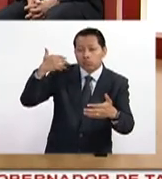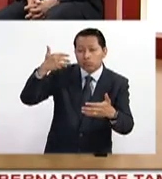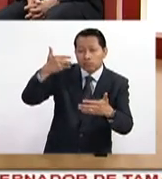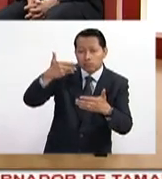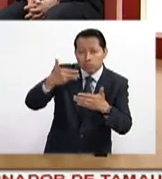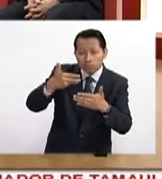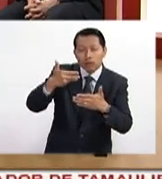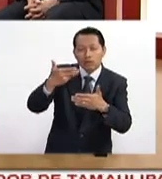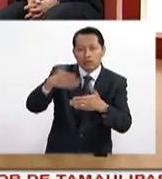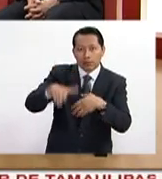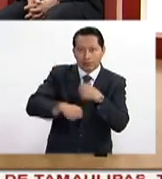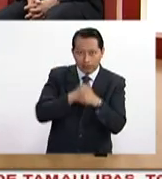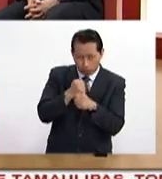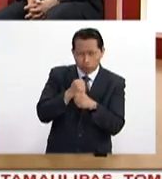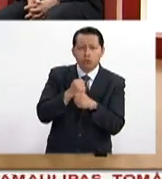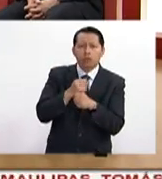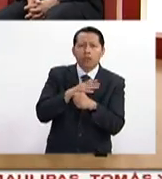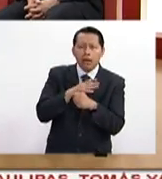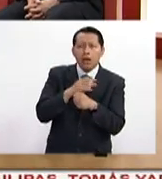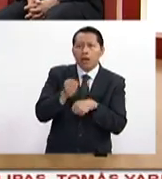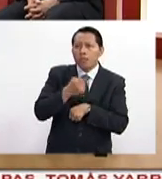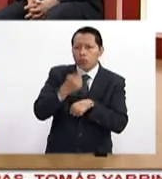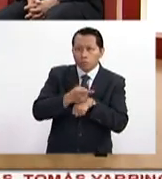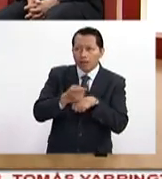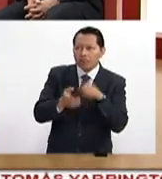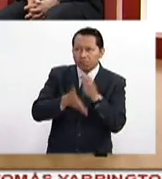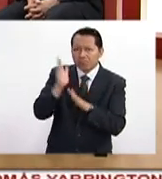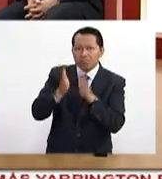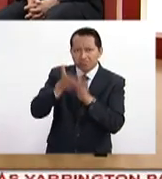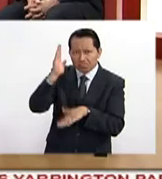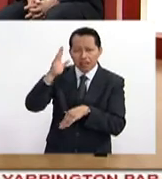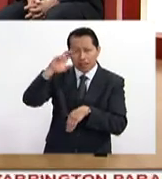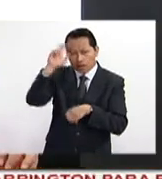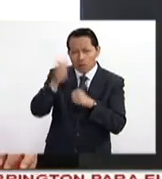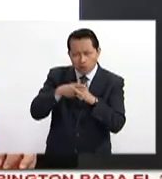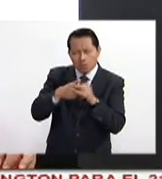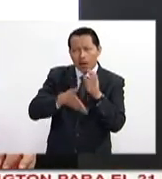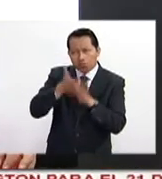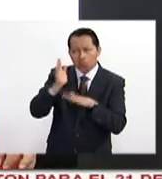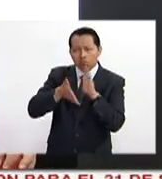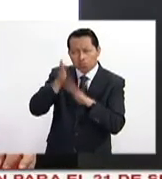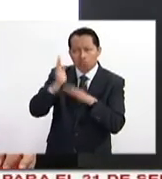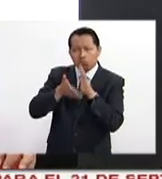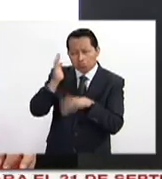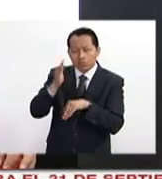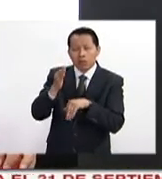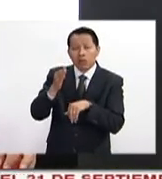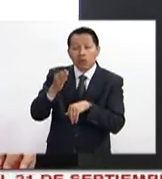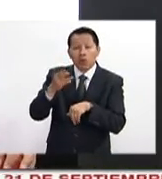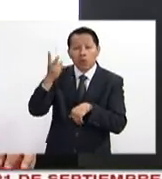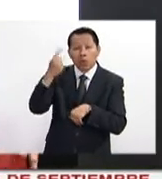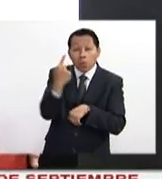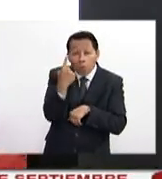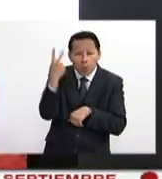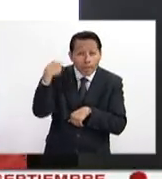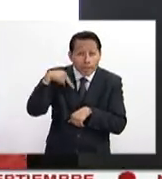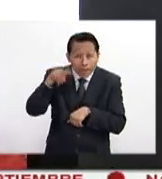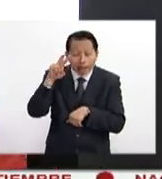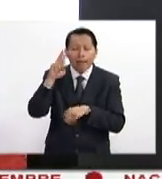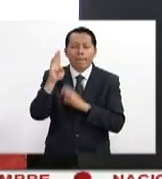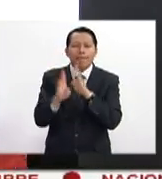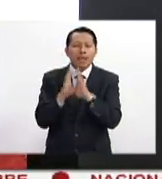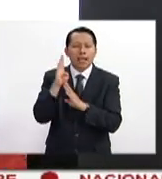tuvimos oportunidad de ir varias veces a Europa. Y en uno de los viajes, en Bélgica sobre todo, nos